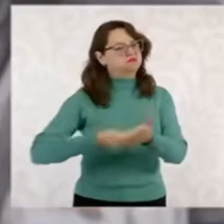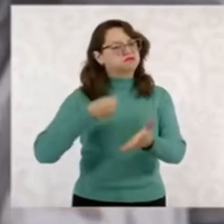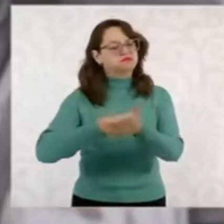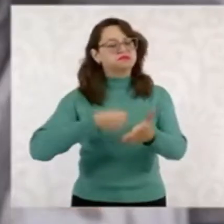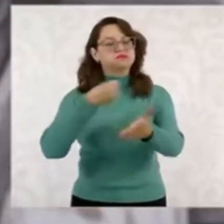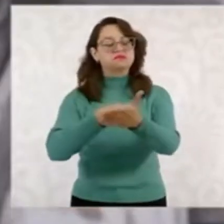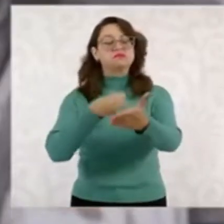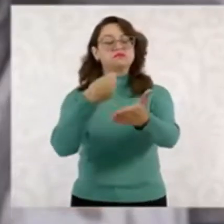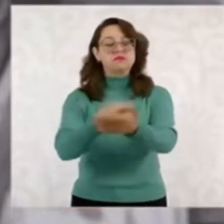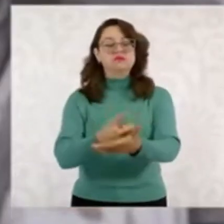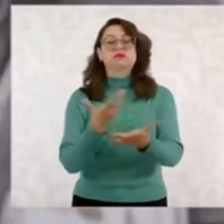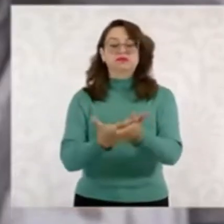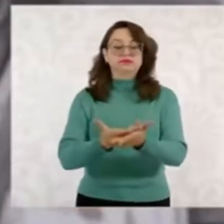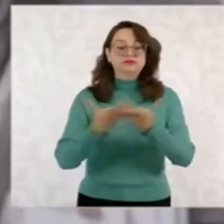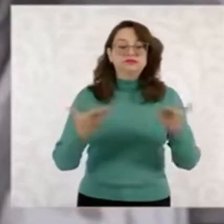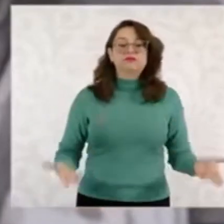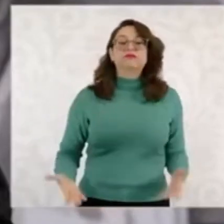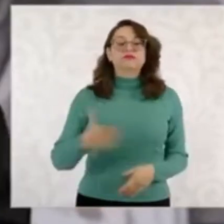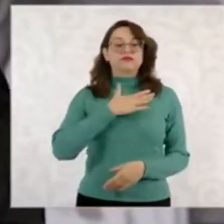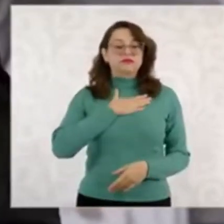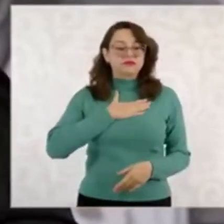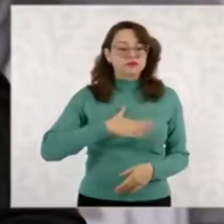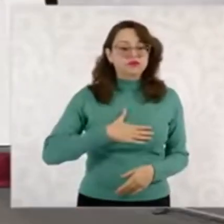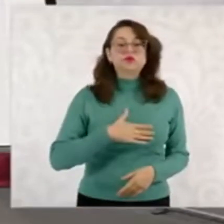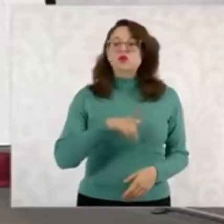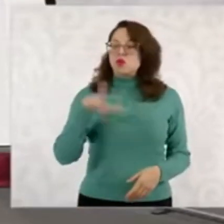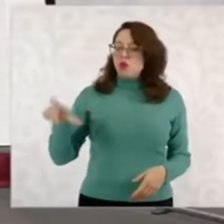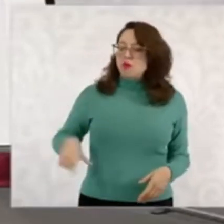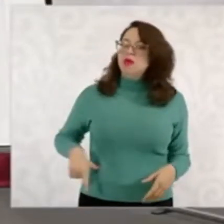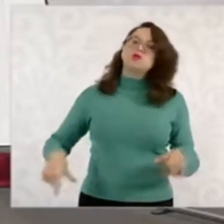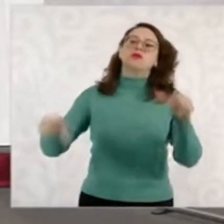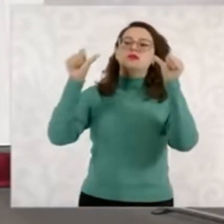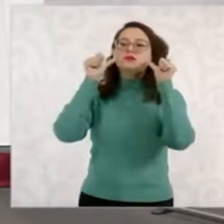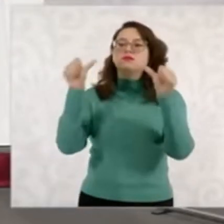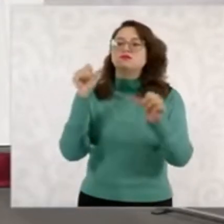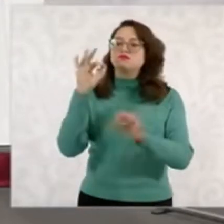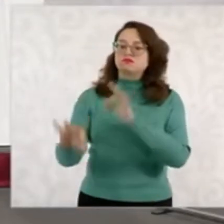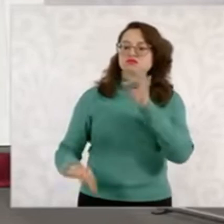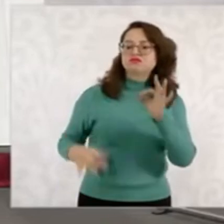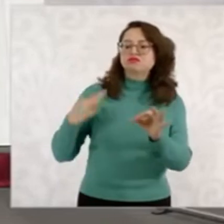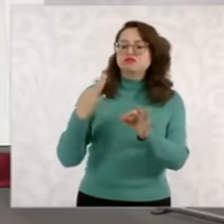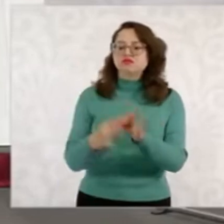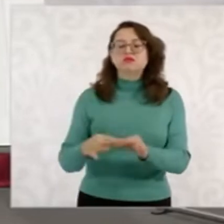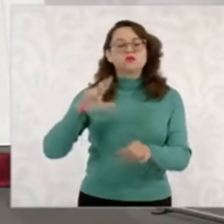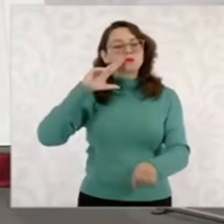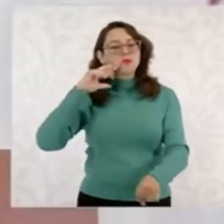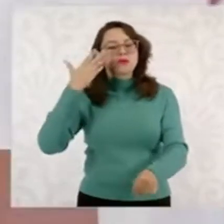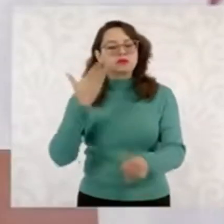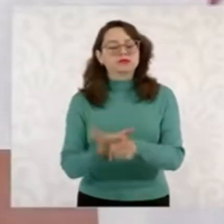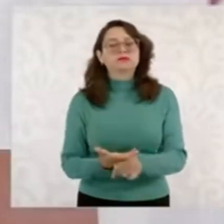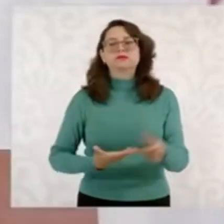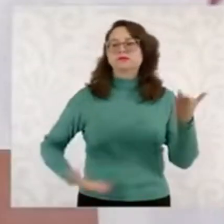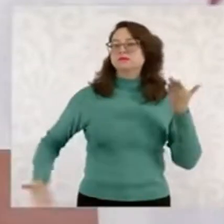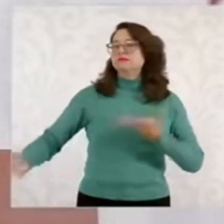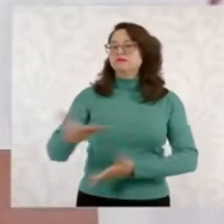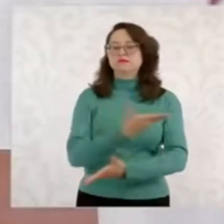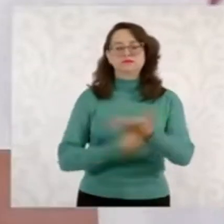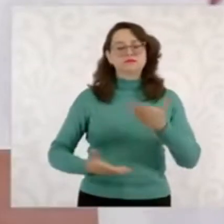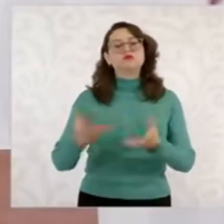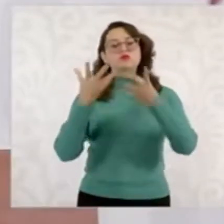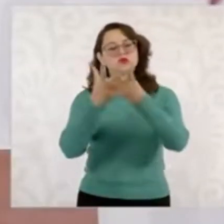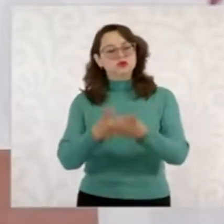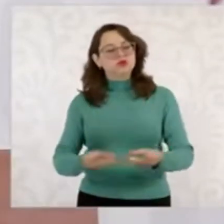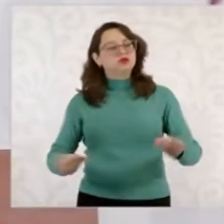y responsabilidad, como lo está haciendo su gobierno, señora presidenta, y gracias nuevamente por